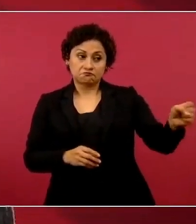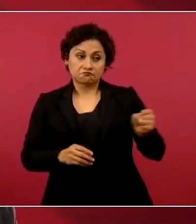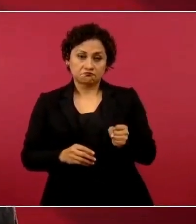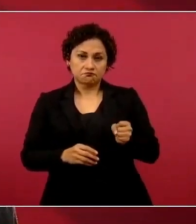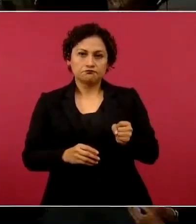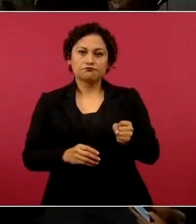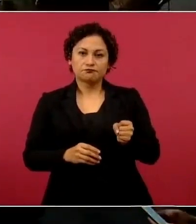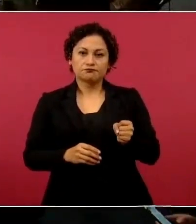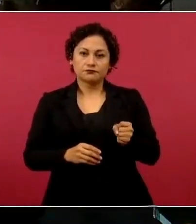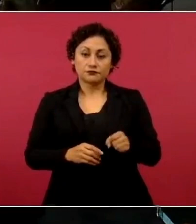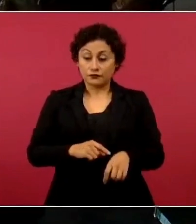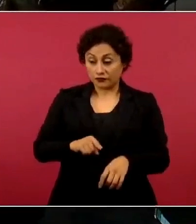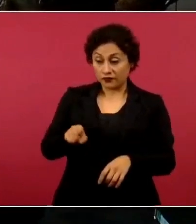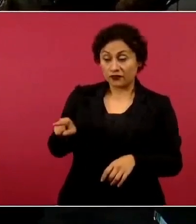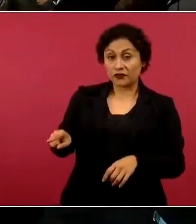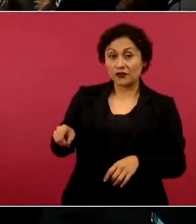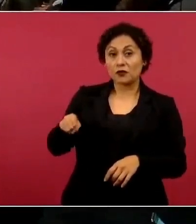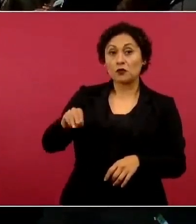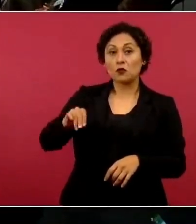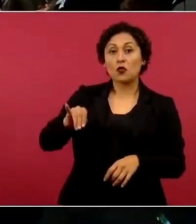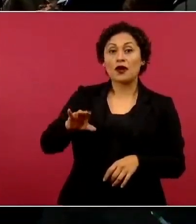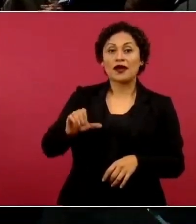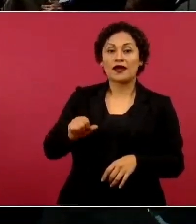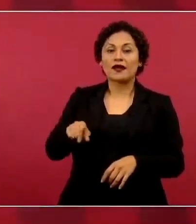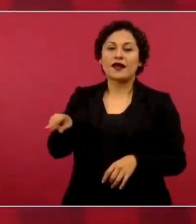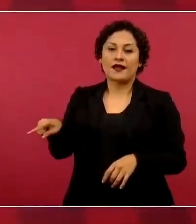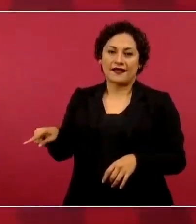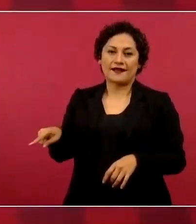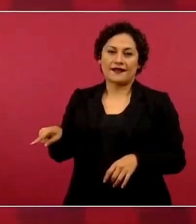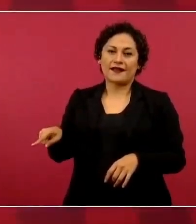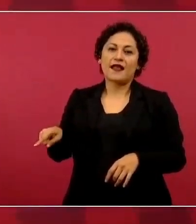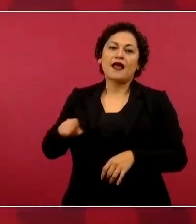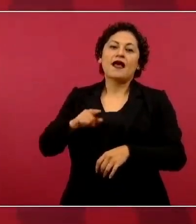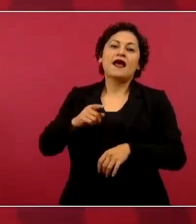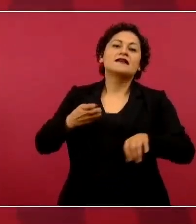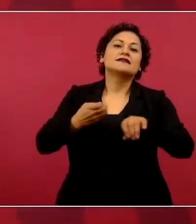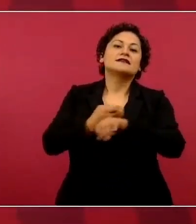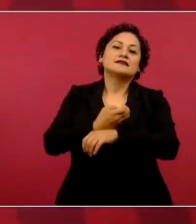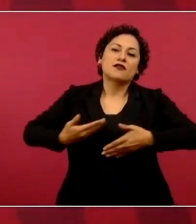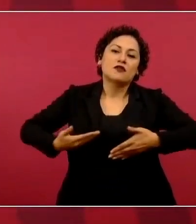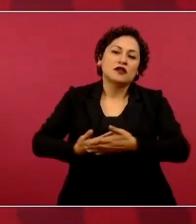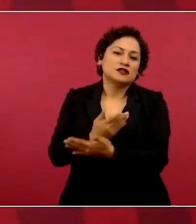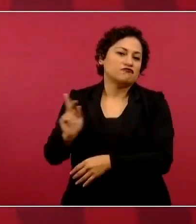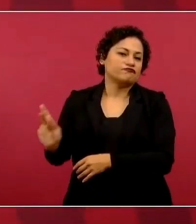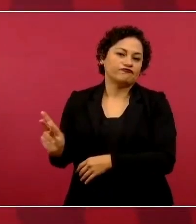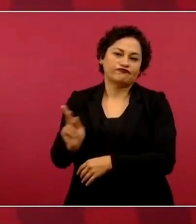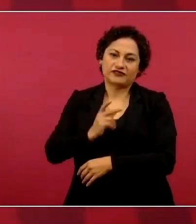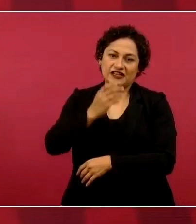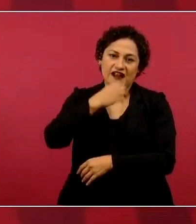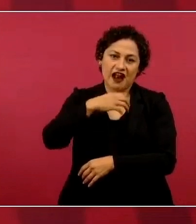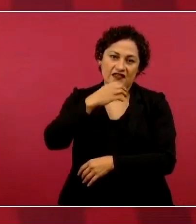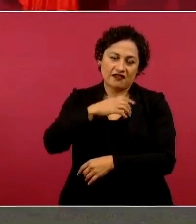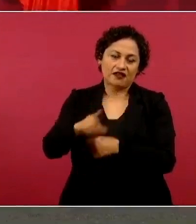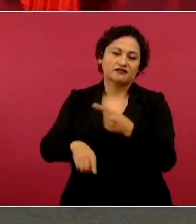Mújica, bueno, para empezar eran paisanos, y el general Mújica era